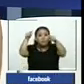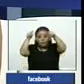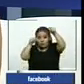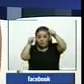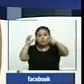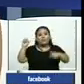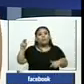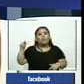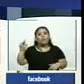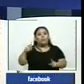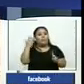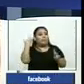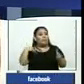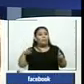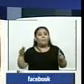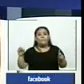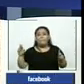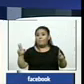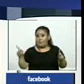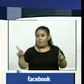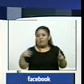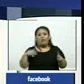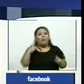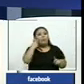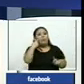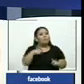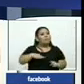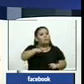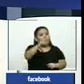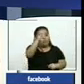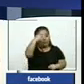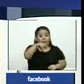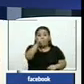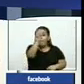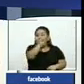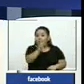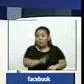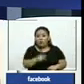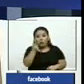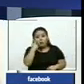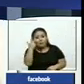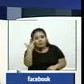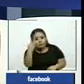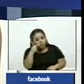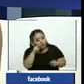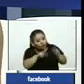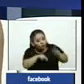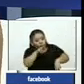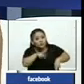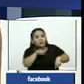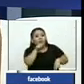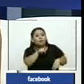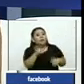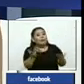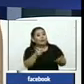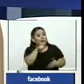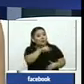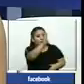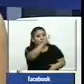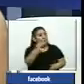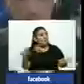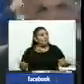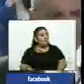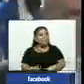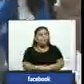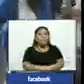Mark Lowcock, se encuentra en Venezuela durante una visita de 3 días para constatar la situación humanitaria que atraviesa el país.